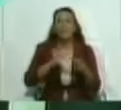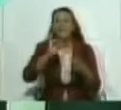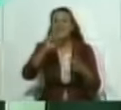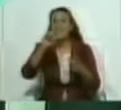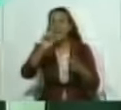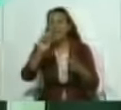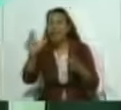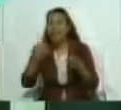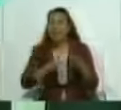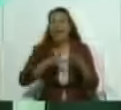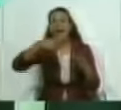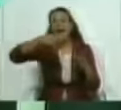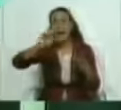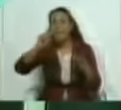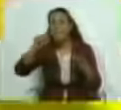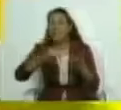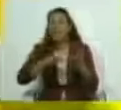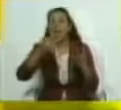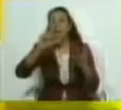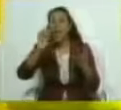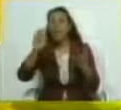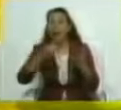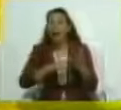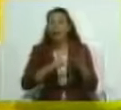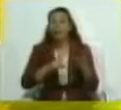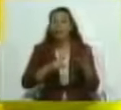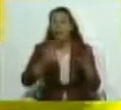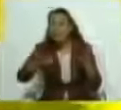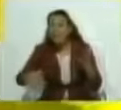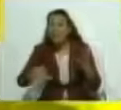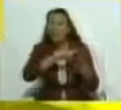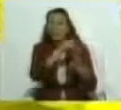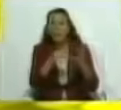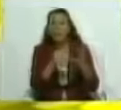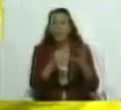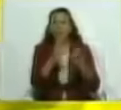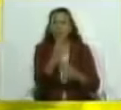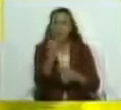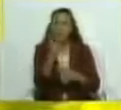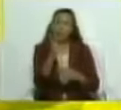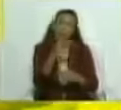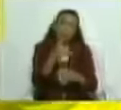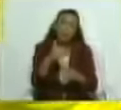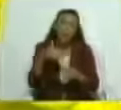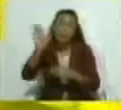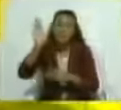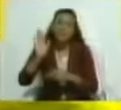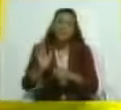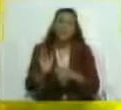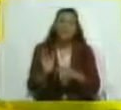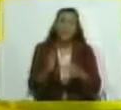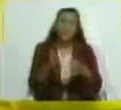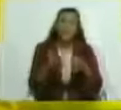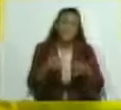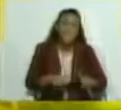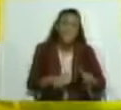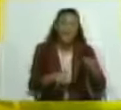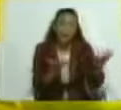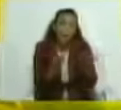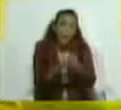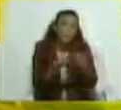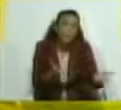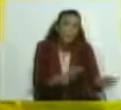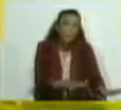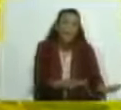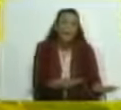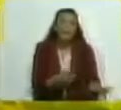Isabela, Camila, Leonardo, José Ignacio, el menor. Hoy dos de ellos no están aquí. Mi hija, que está a punto